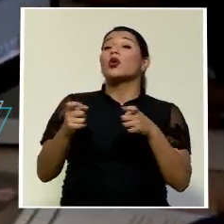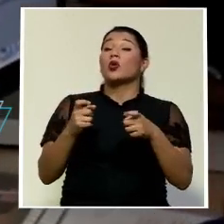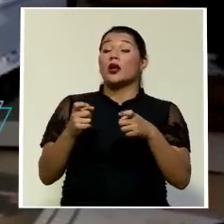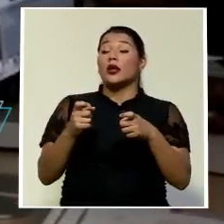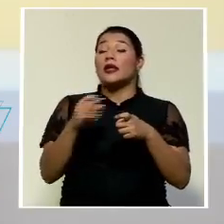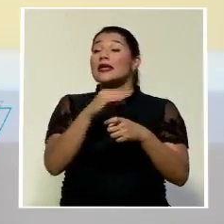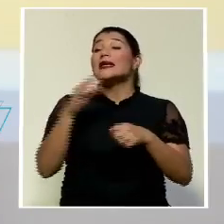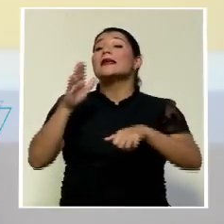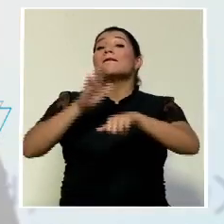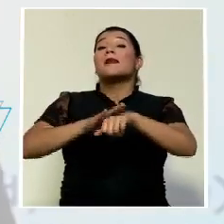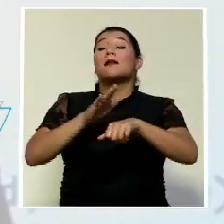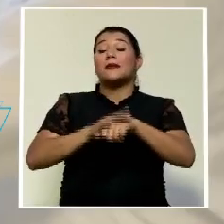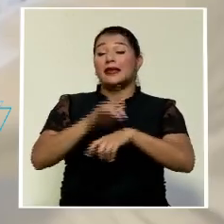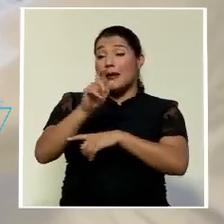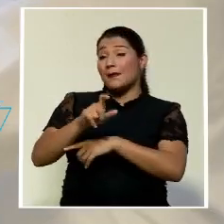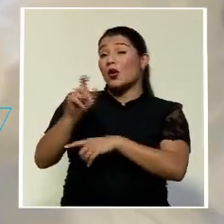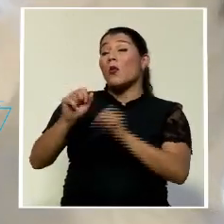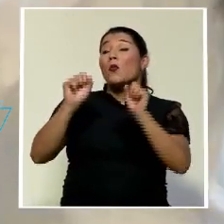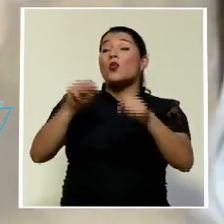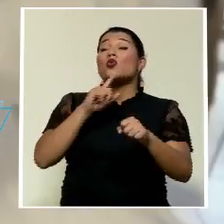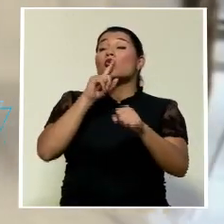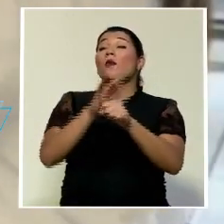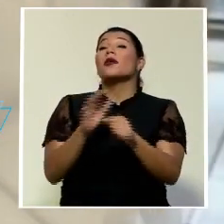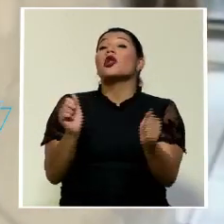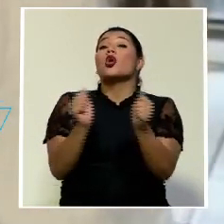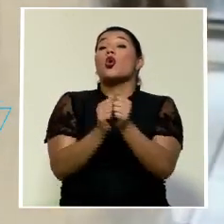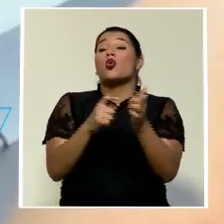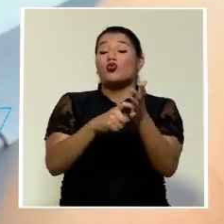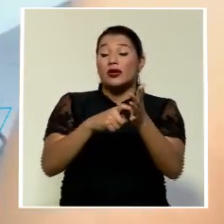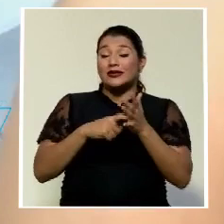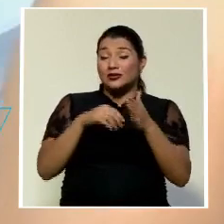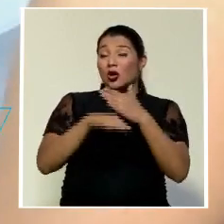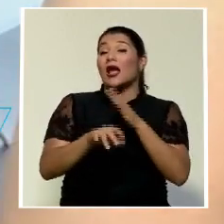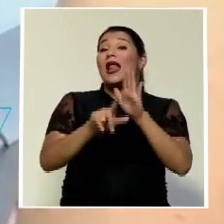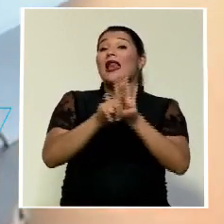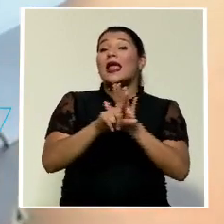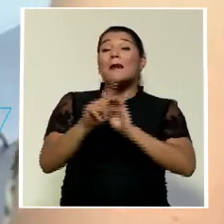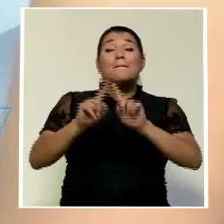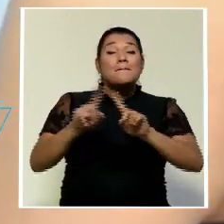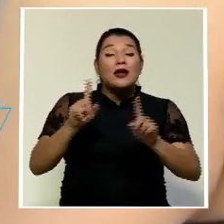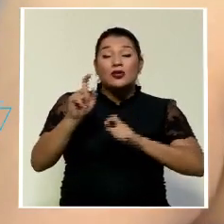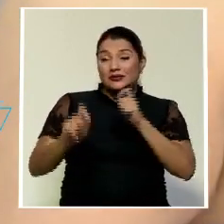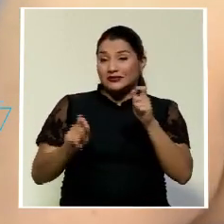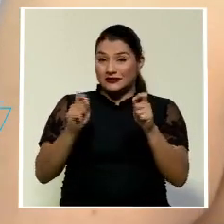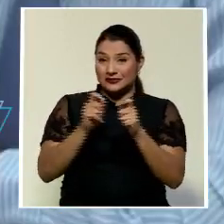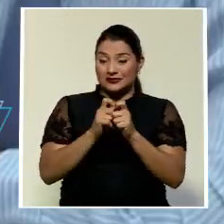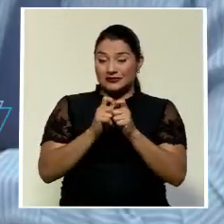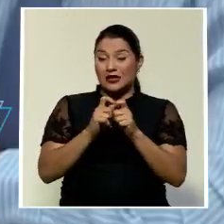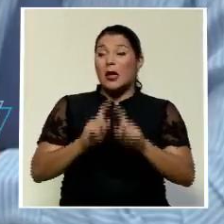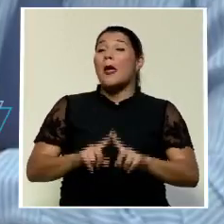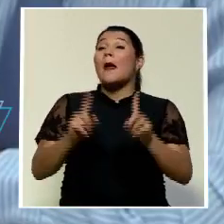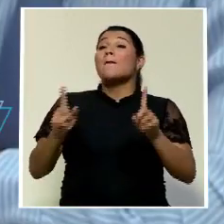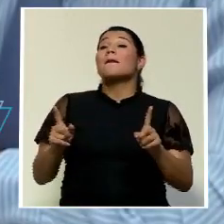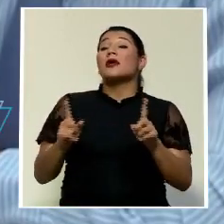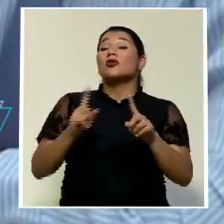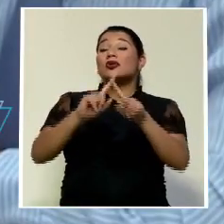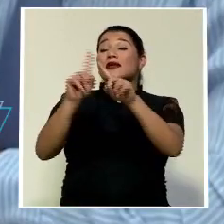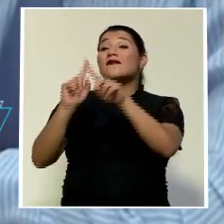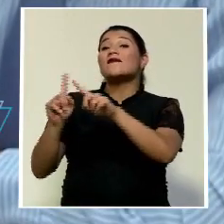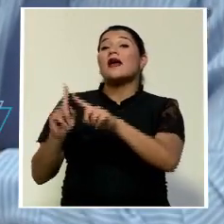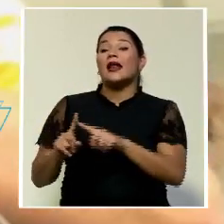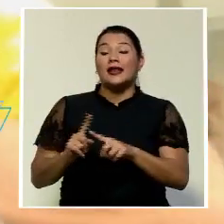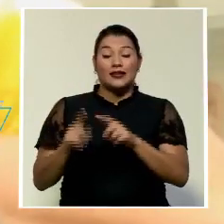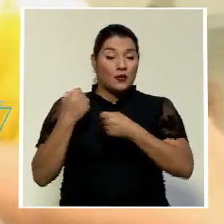los ciudadanos cumplir con los requisitos de ley de manera expedita. Sin embargo, varias municipalidades no